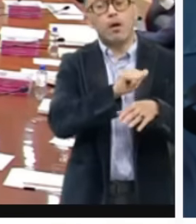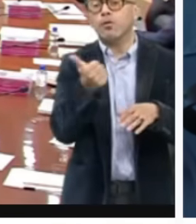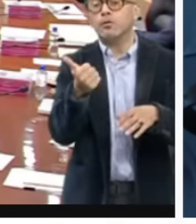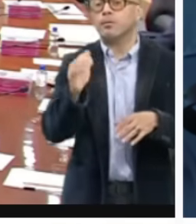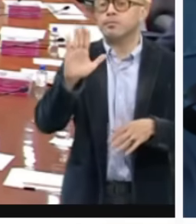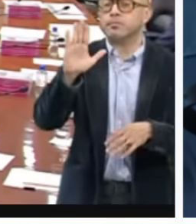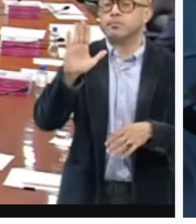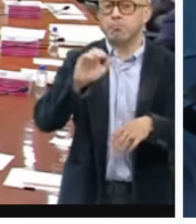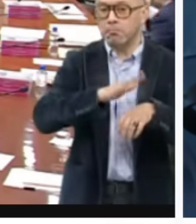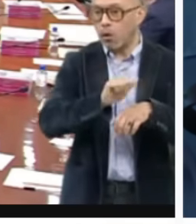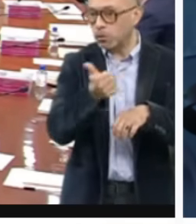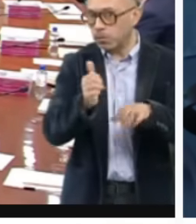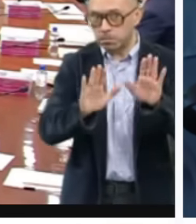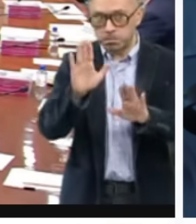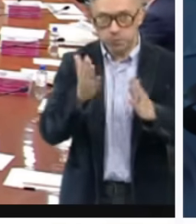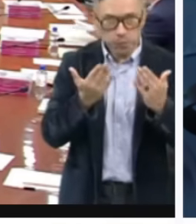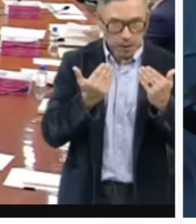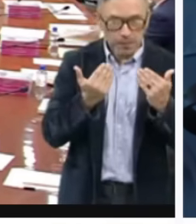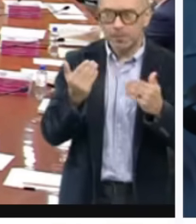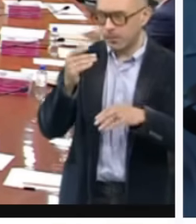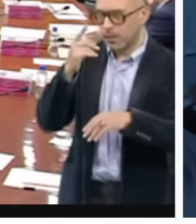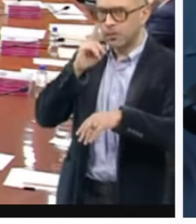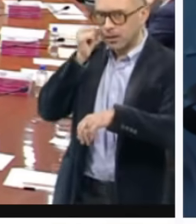No habiendo más intervenciones, secretaria, vote.